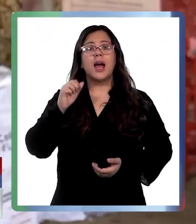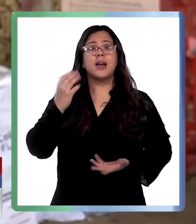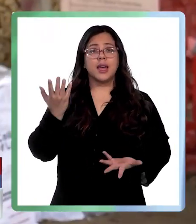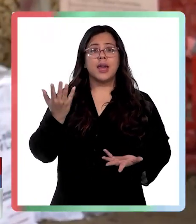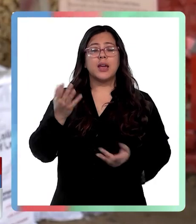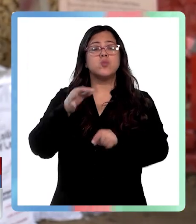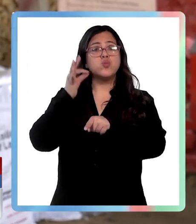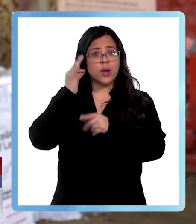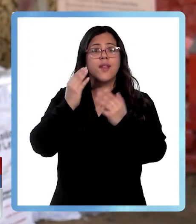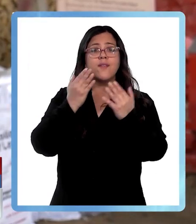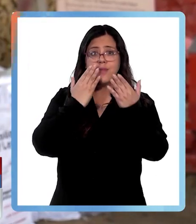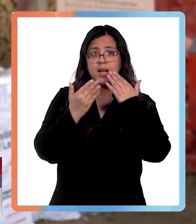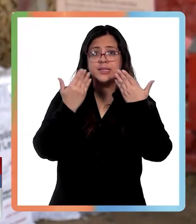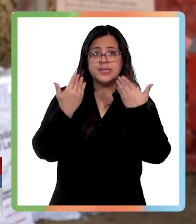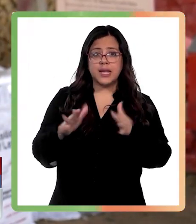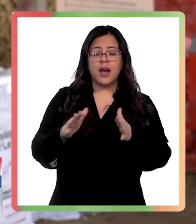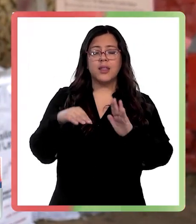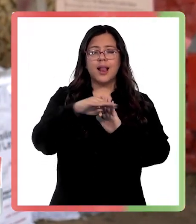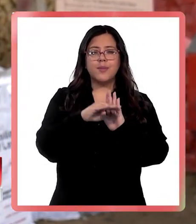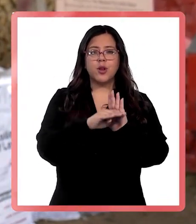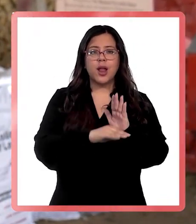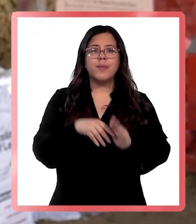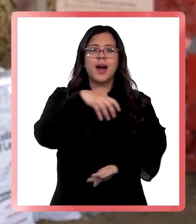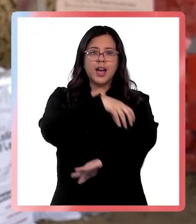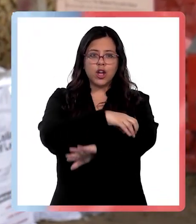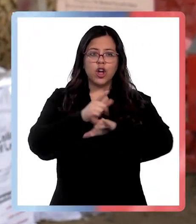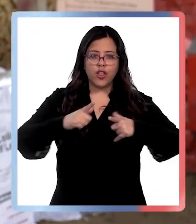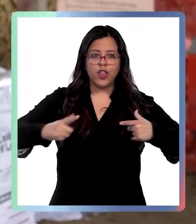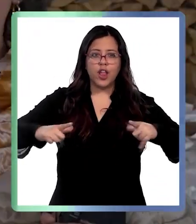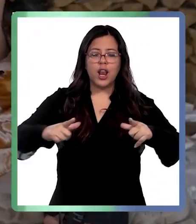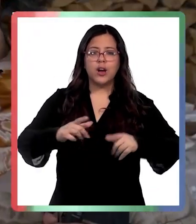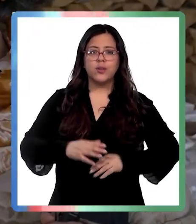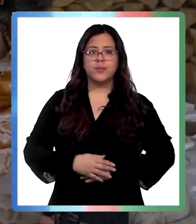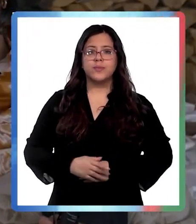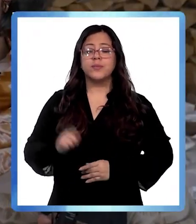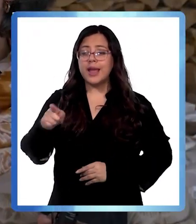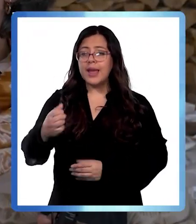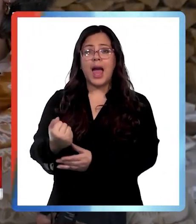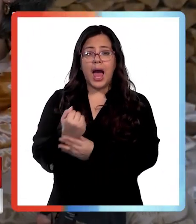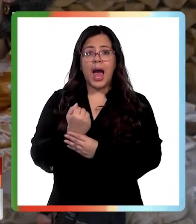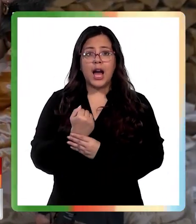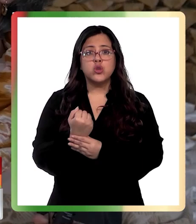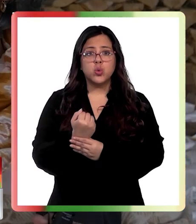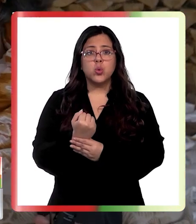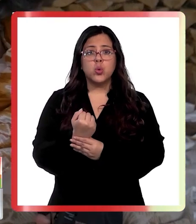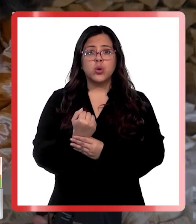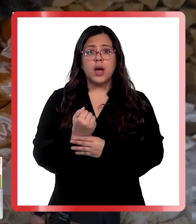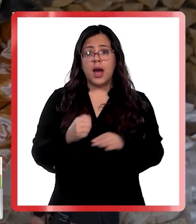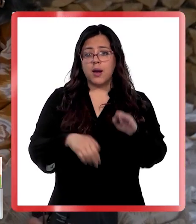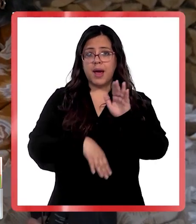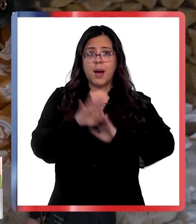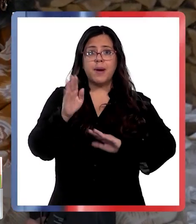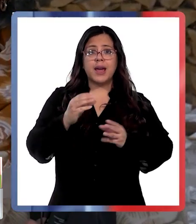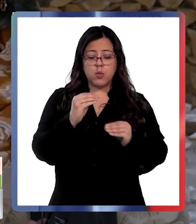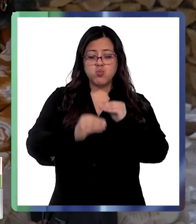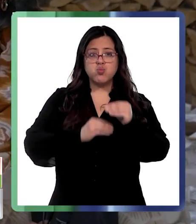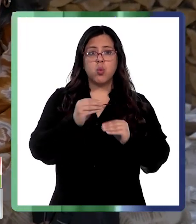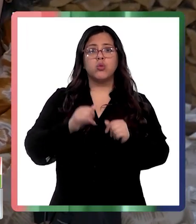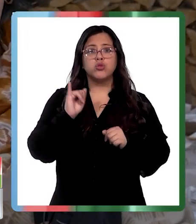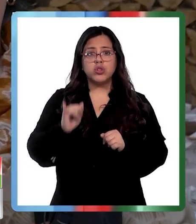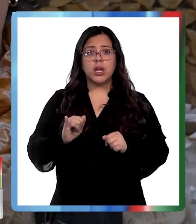las 115 beneficiarias de este programa en la región de Los Lagos. Ayuda a aumentar la producción,